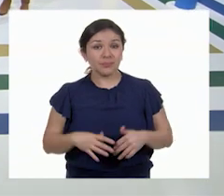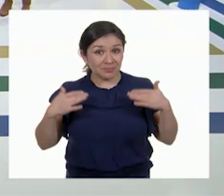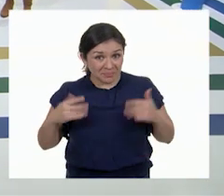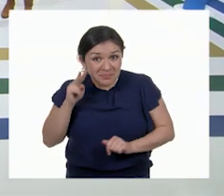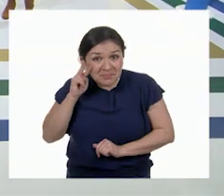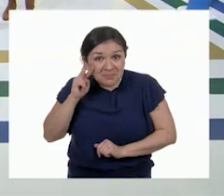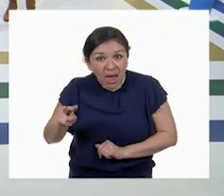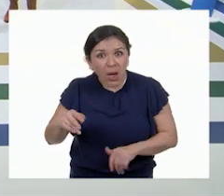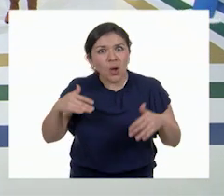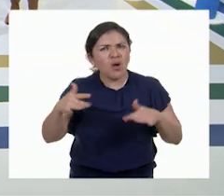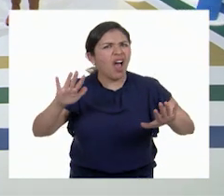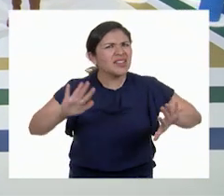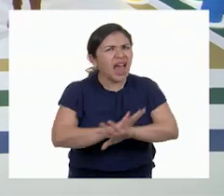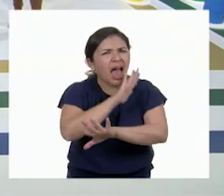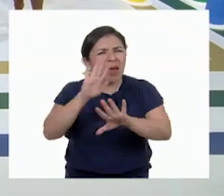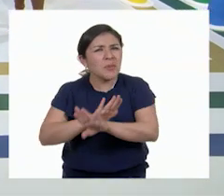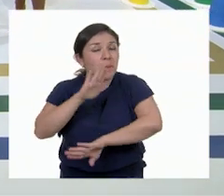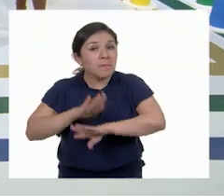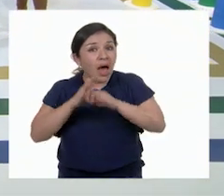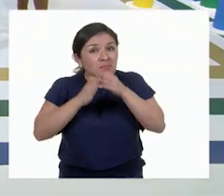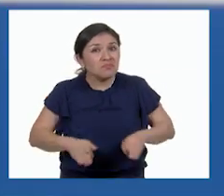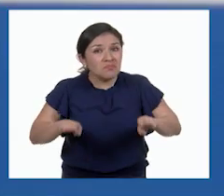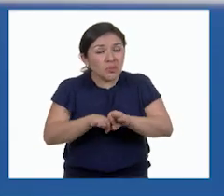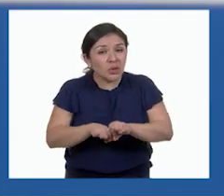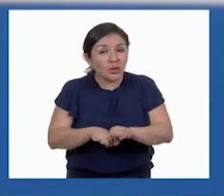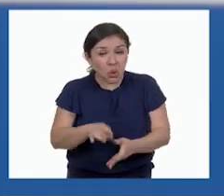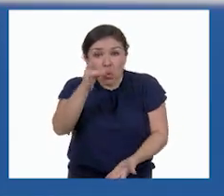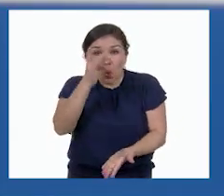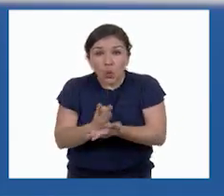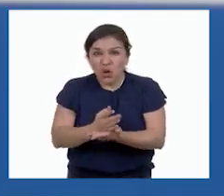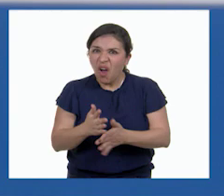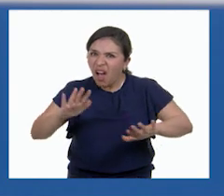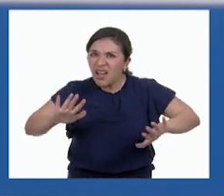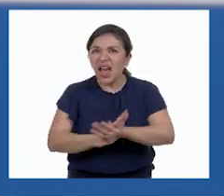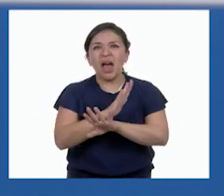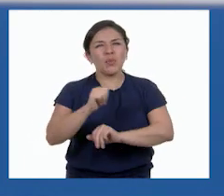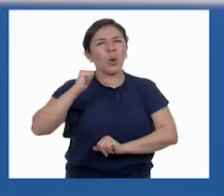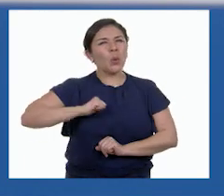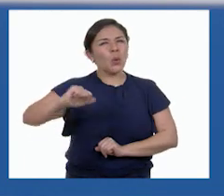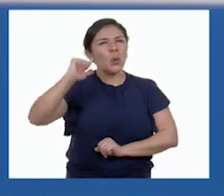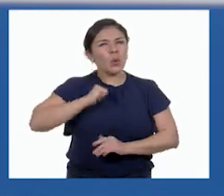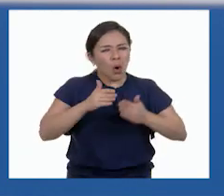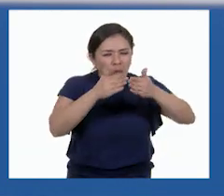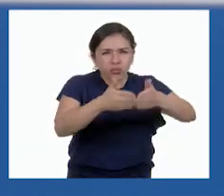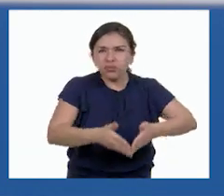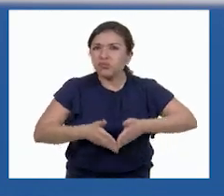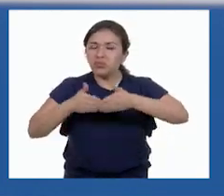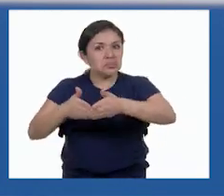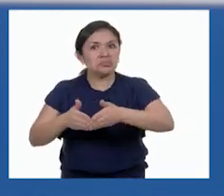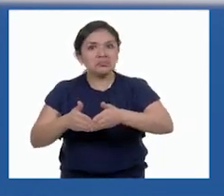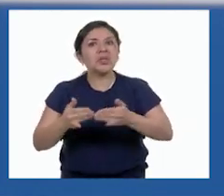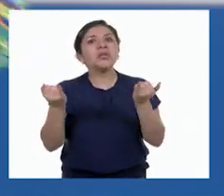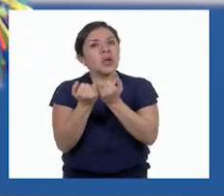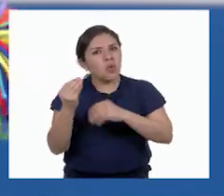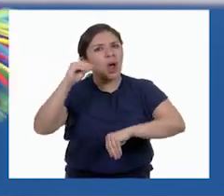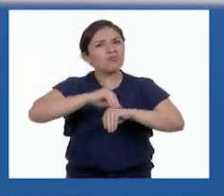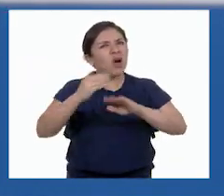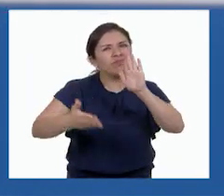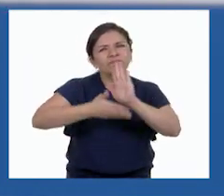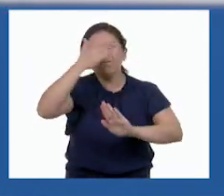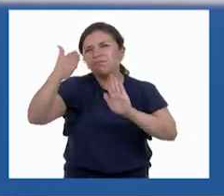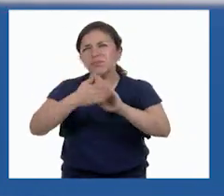¡Guau! ¡Pero cuántos cambios! No solo se remodelaron los antiguos puertos y se